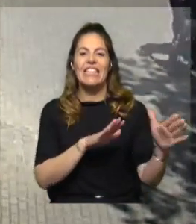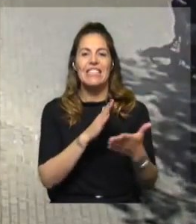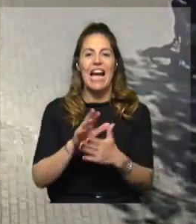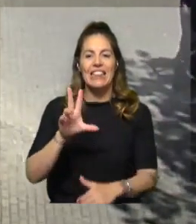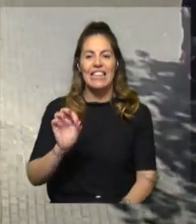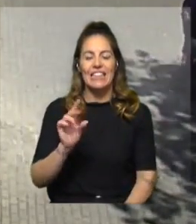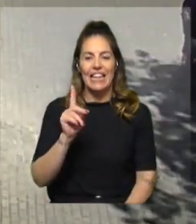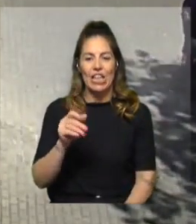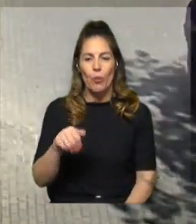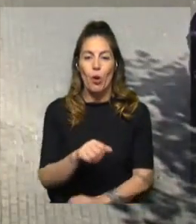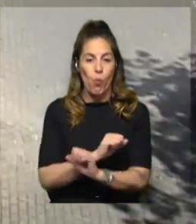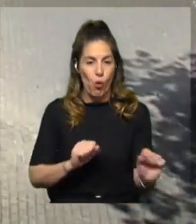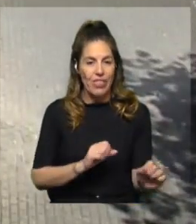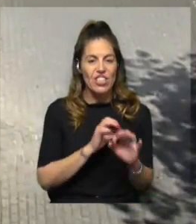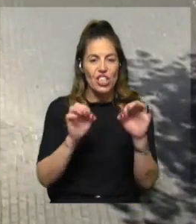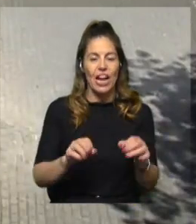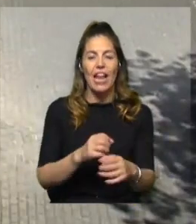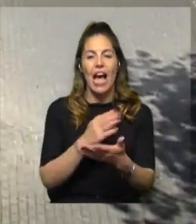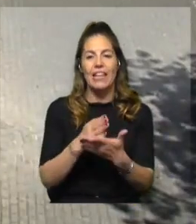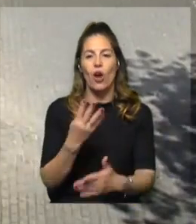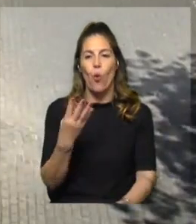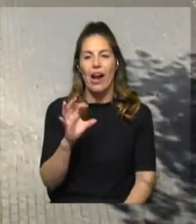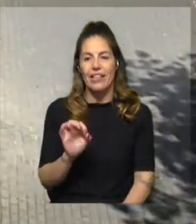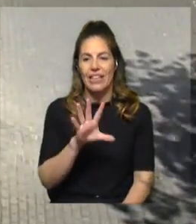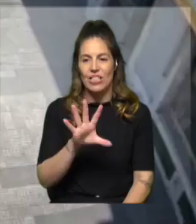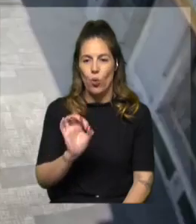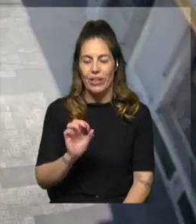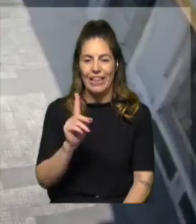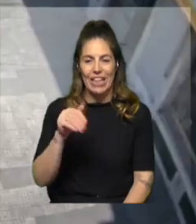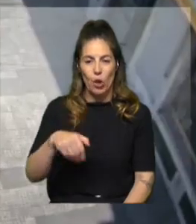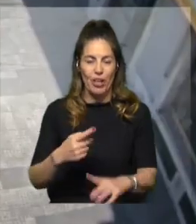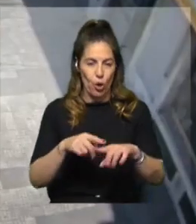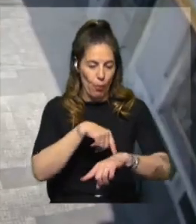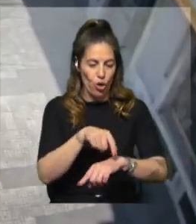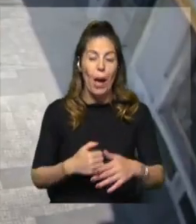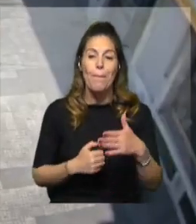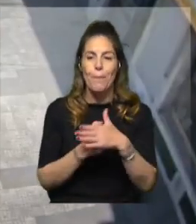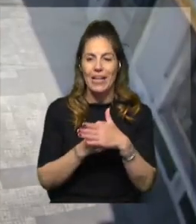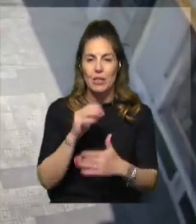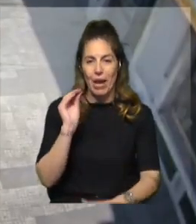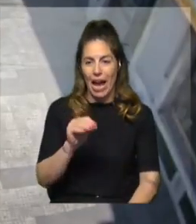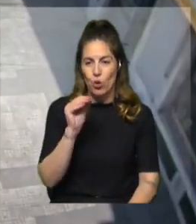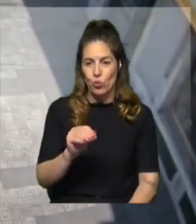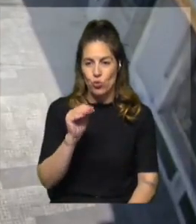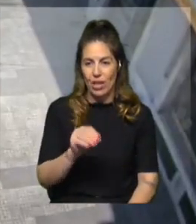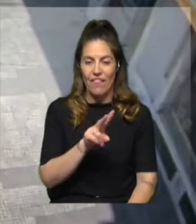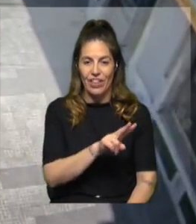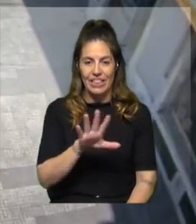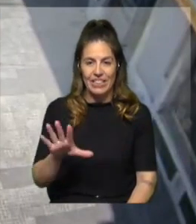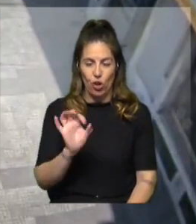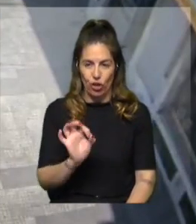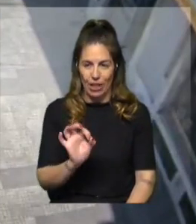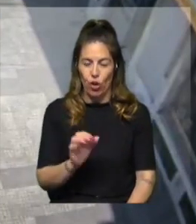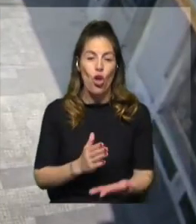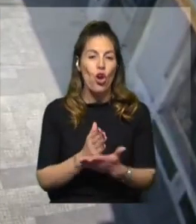con rachas que pueden llegar de 40 a 50 kilómetros por hora y una máxima anunciada por Inumet de 25 grados.